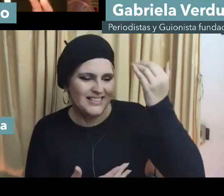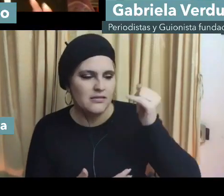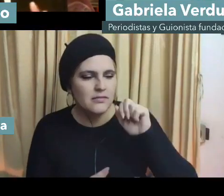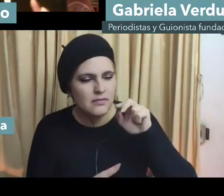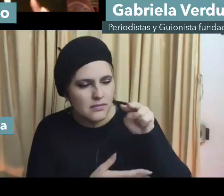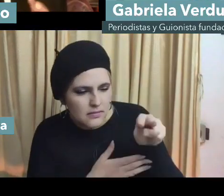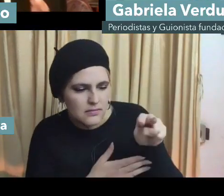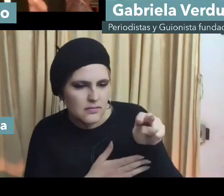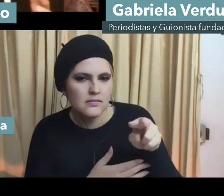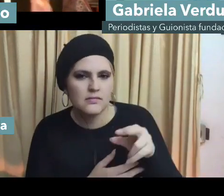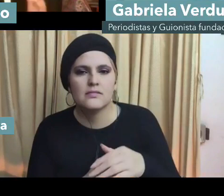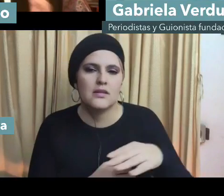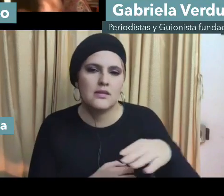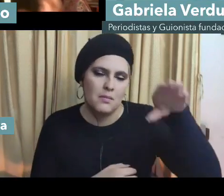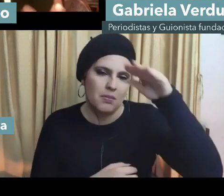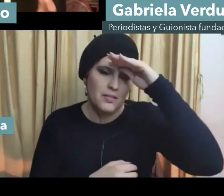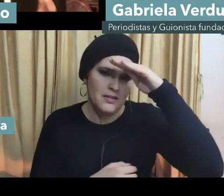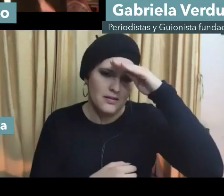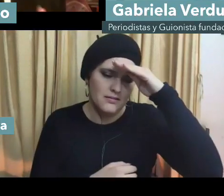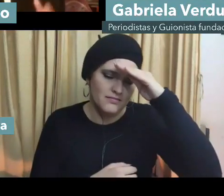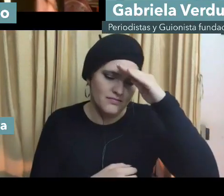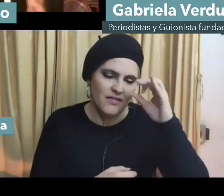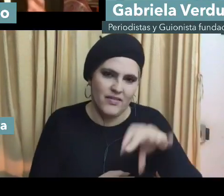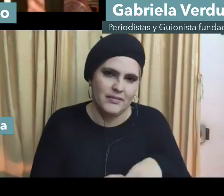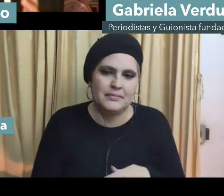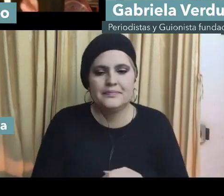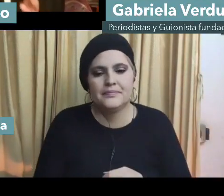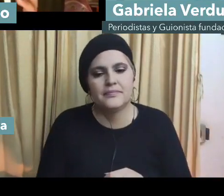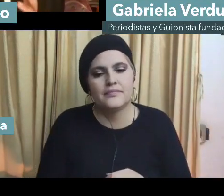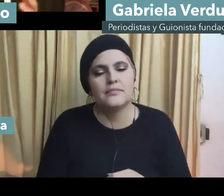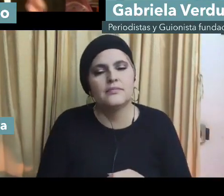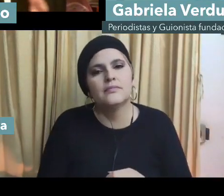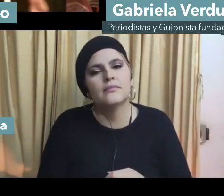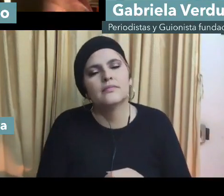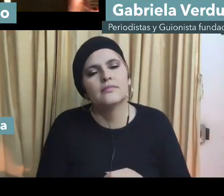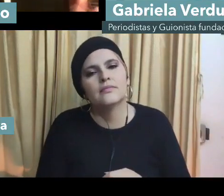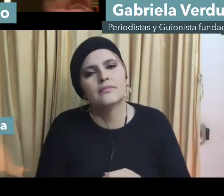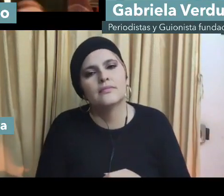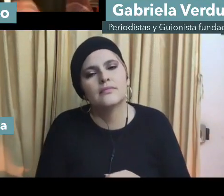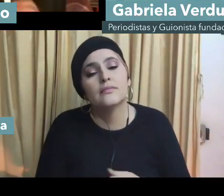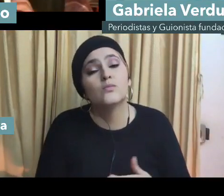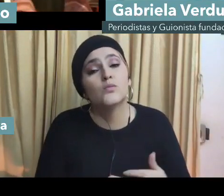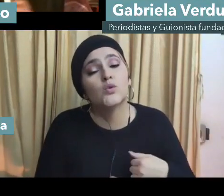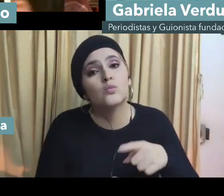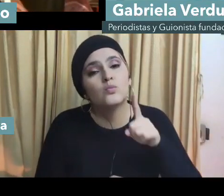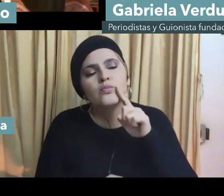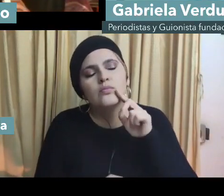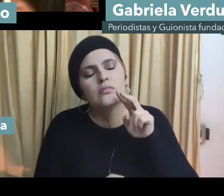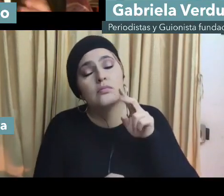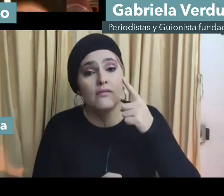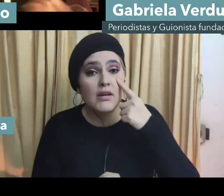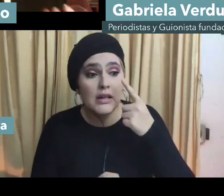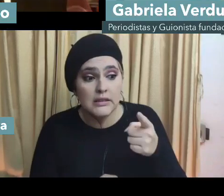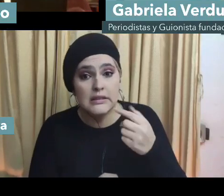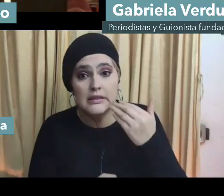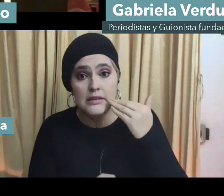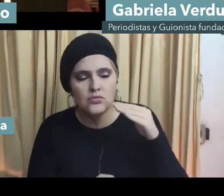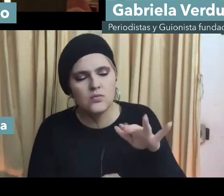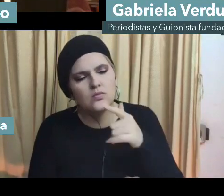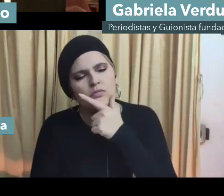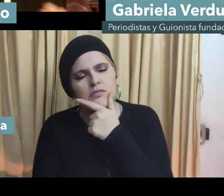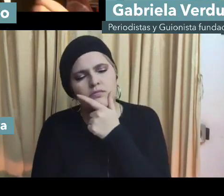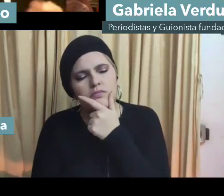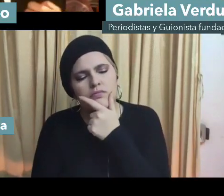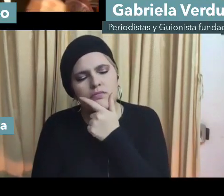Pero volviendo al tema, si yo tengo un niño en que tengo dudas, por ejemplo, porque tiene muy poca